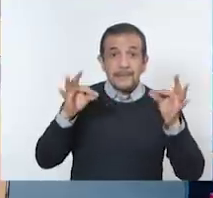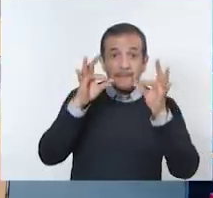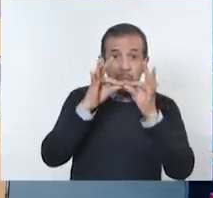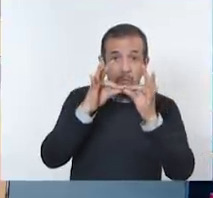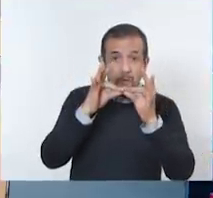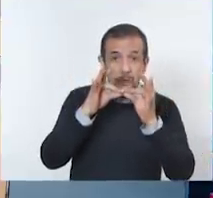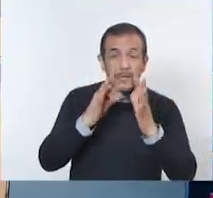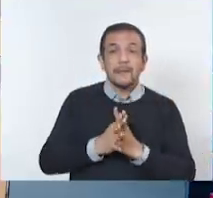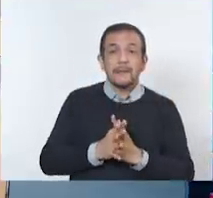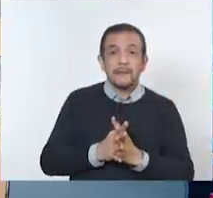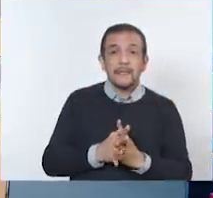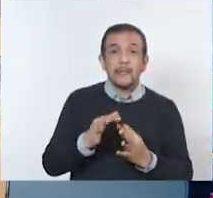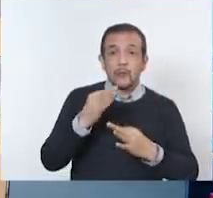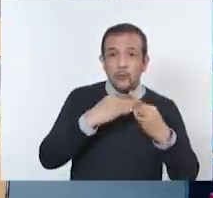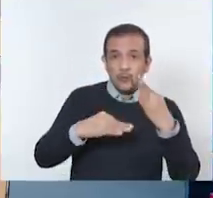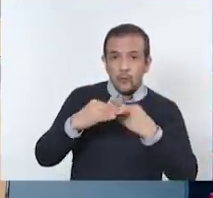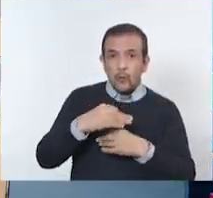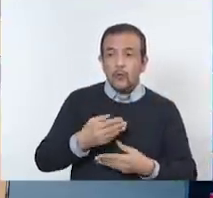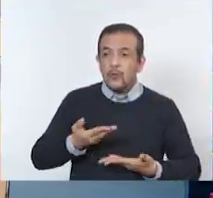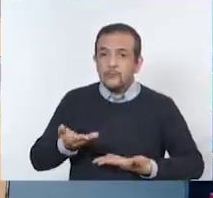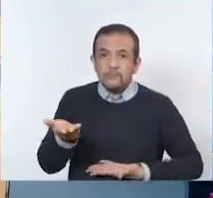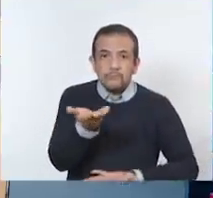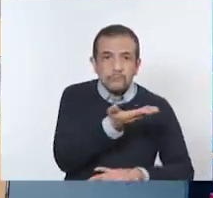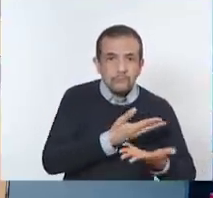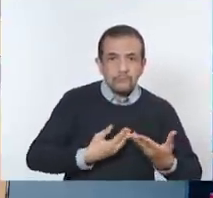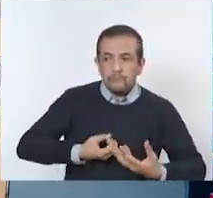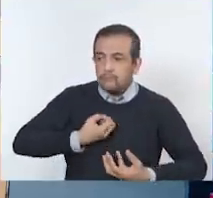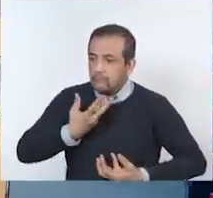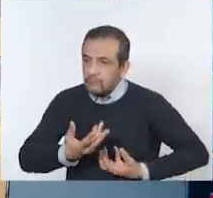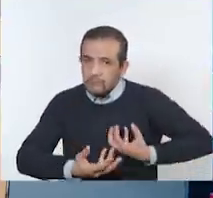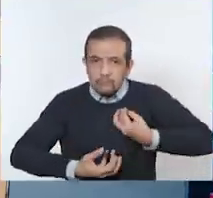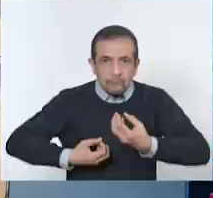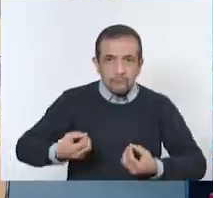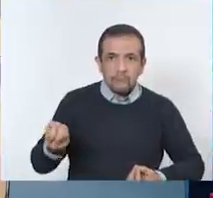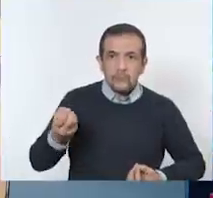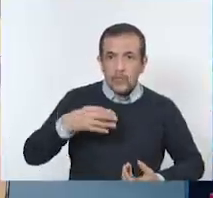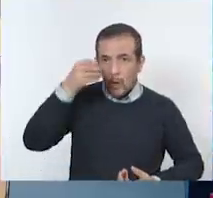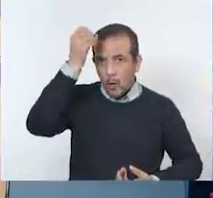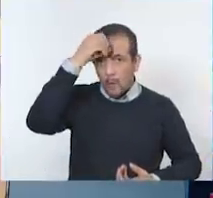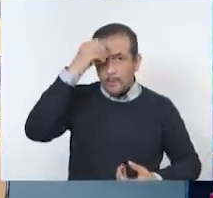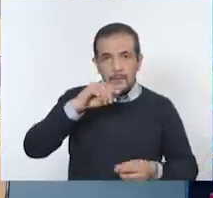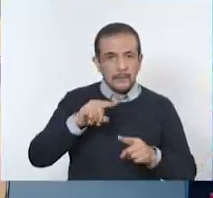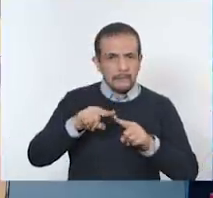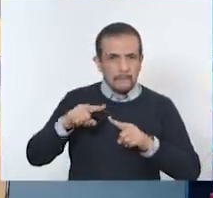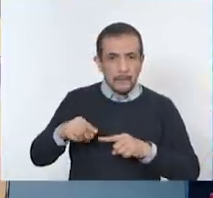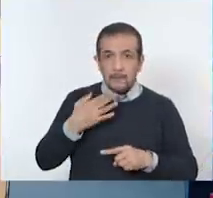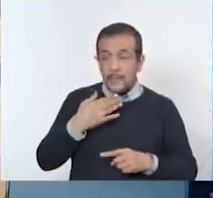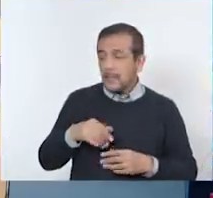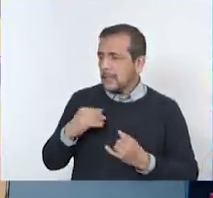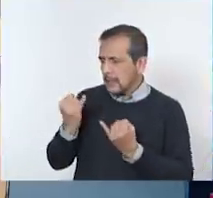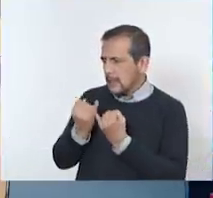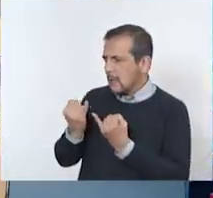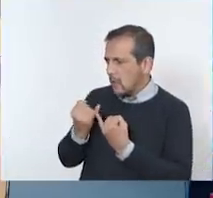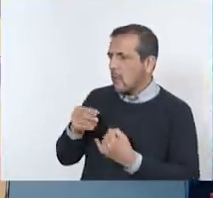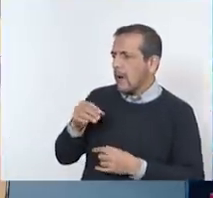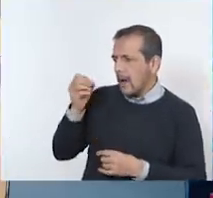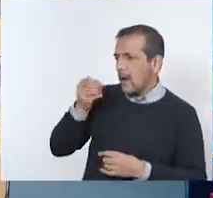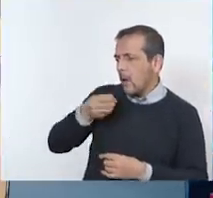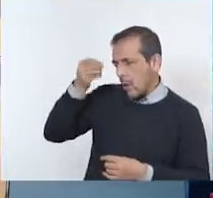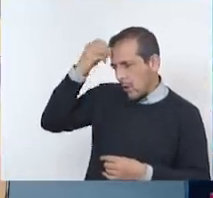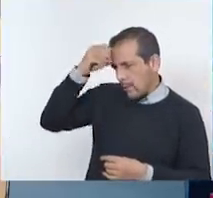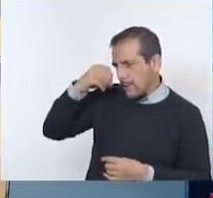todos opinen y sean tomados en cuenta. Totalmente de acuerdo, mi querida Nelly. Y tomar decisiones para cuidar a otros seres